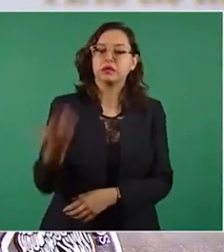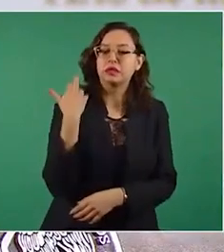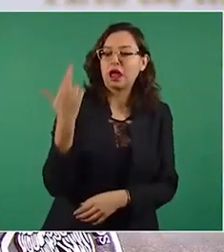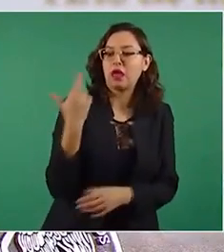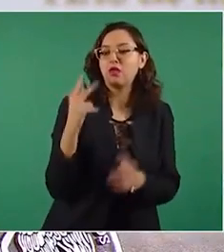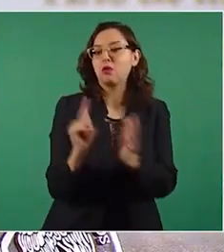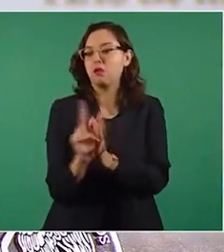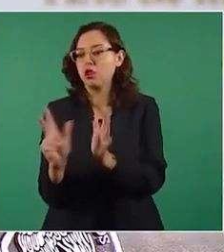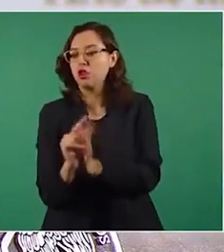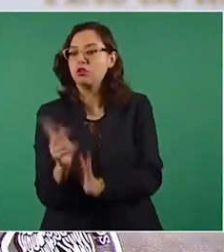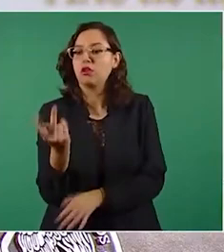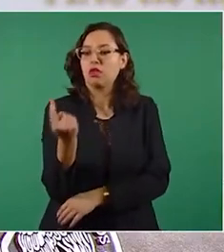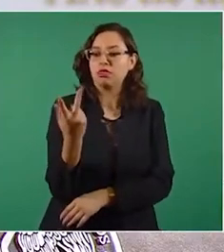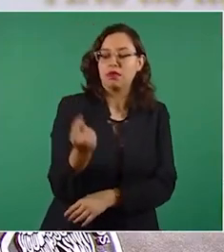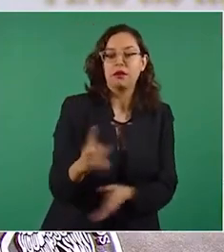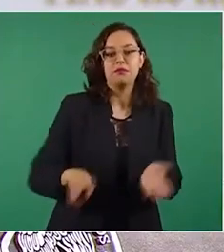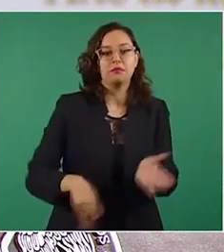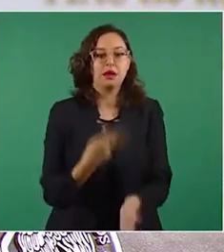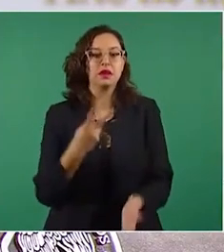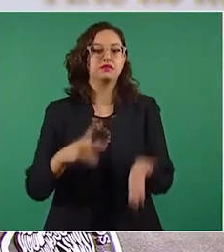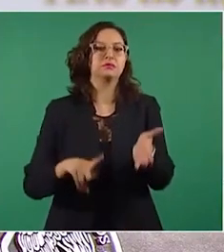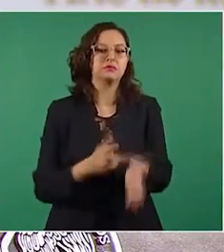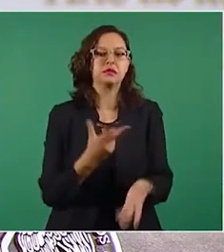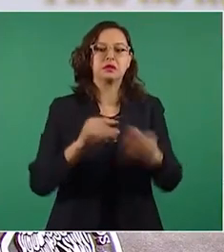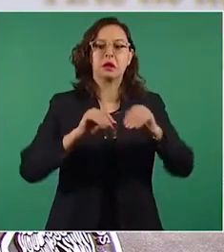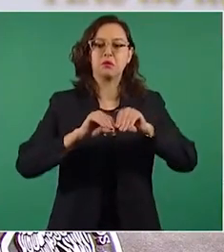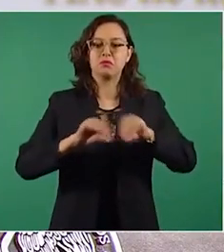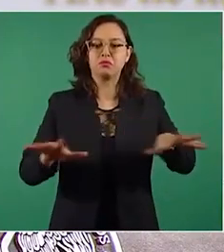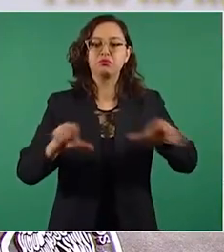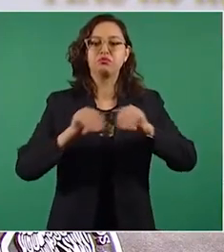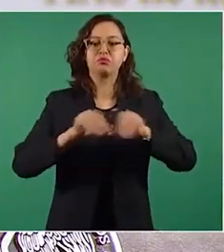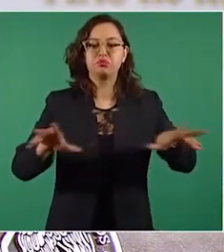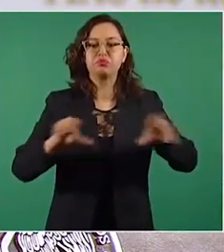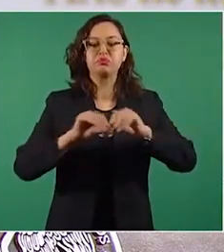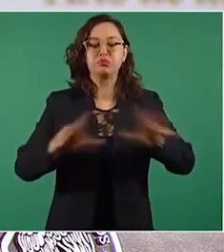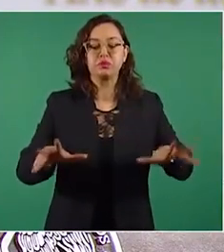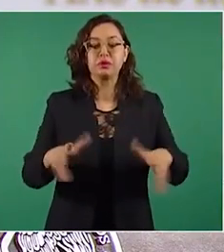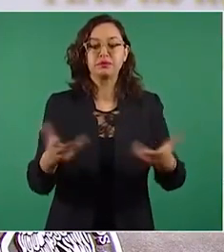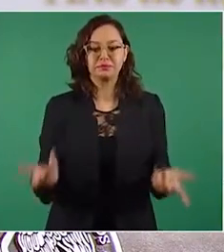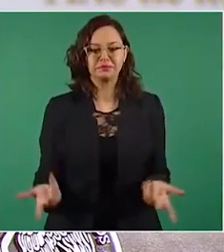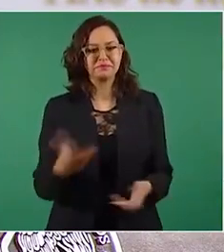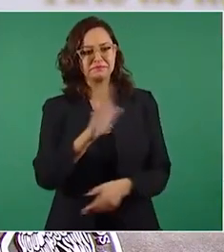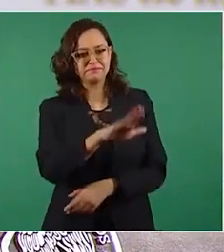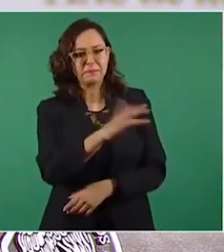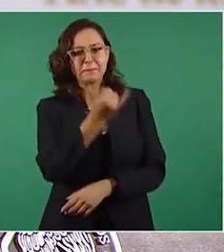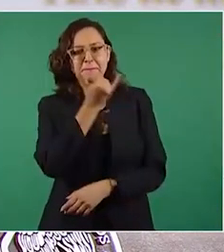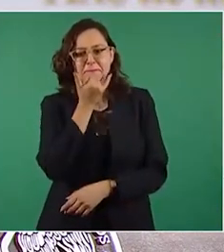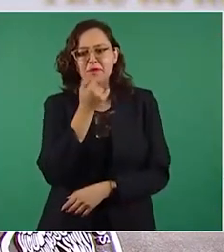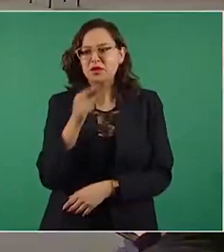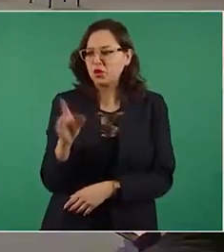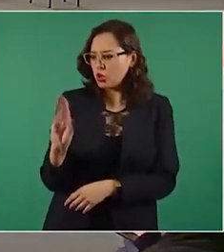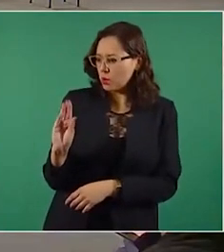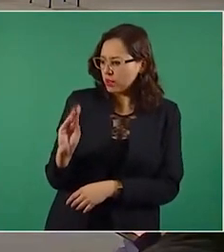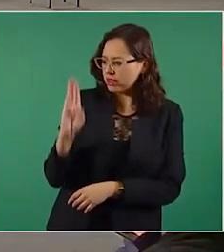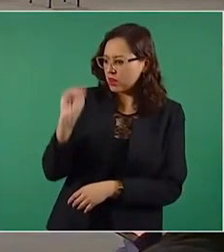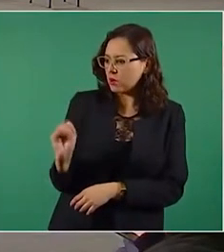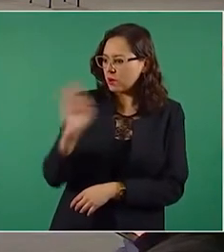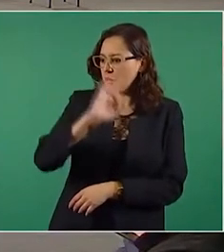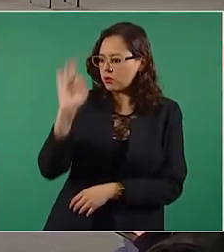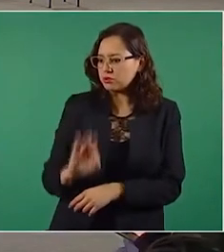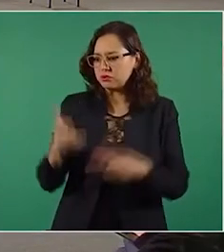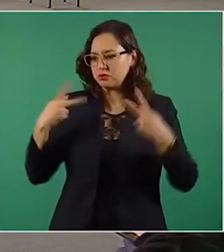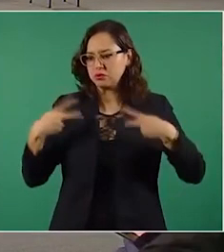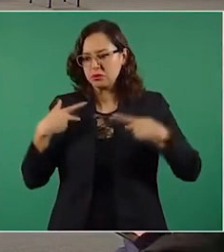y televisión. Y también, y nadie, o casi nadie, informó del dato del 99% de las personas